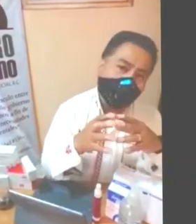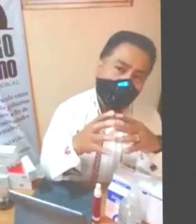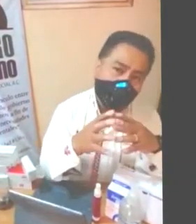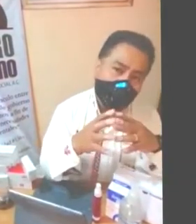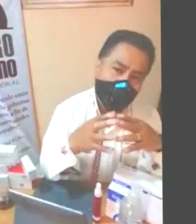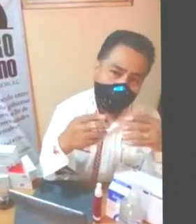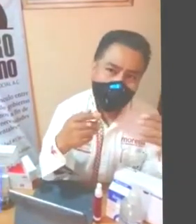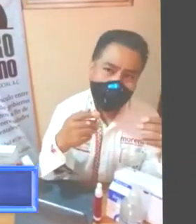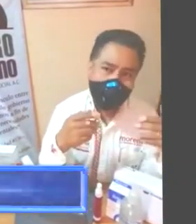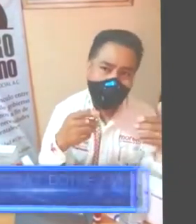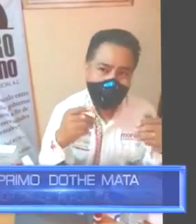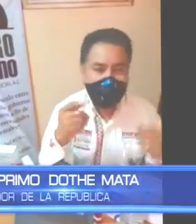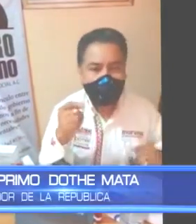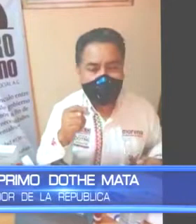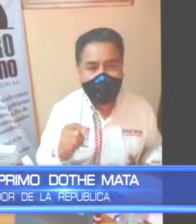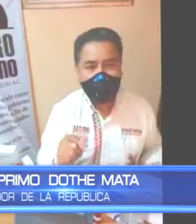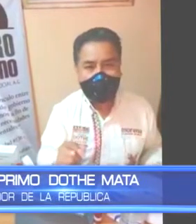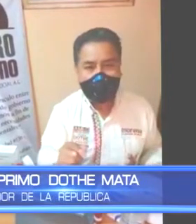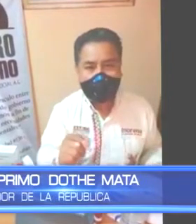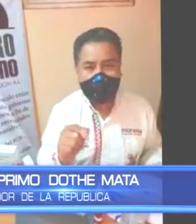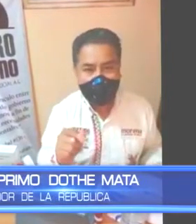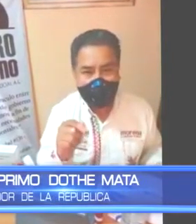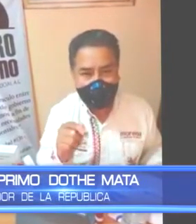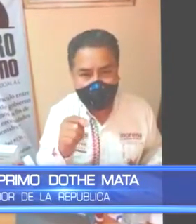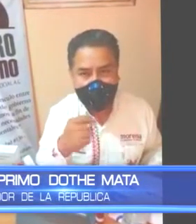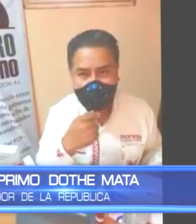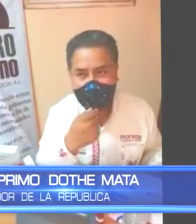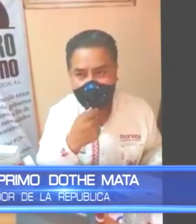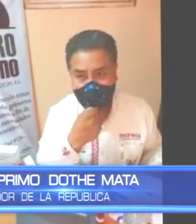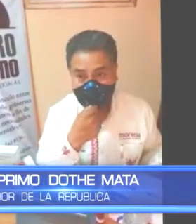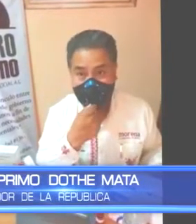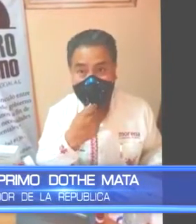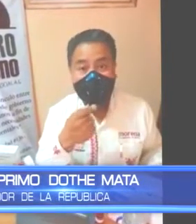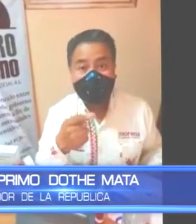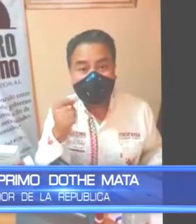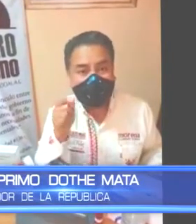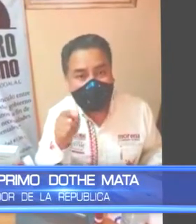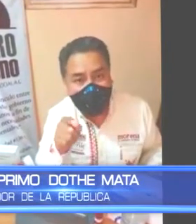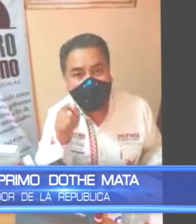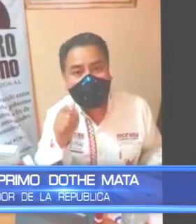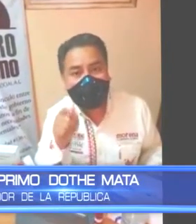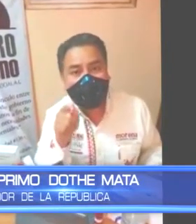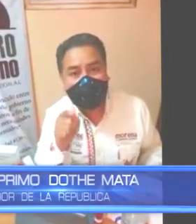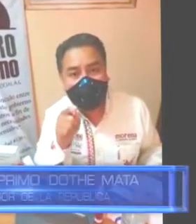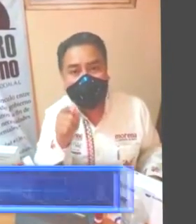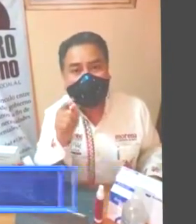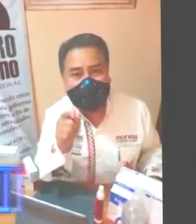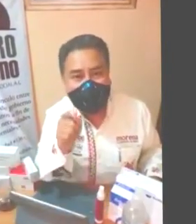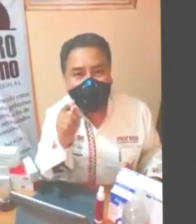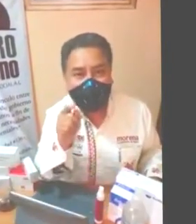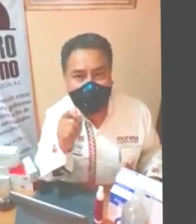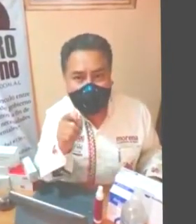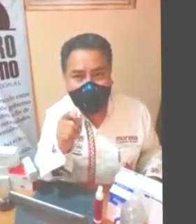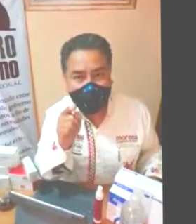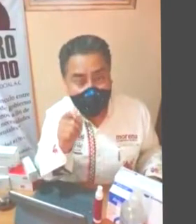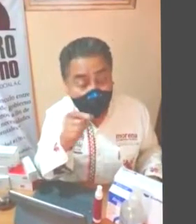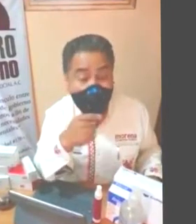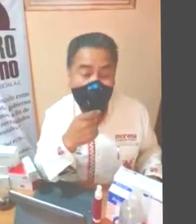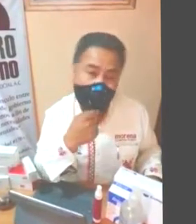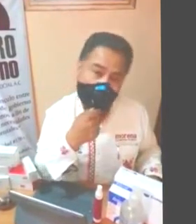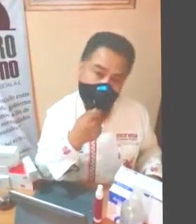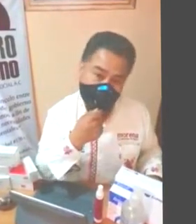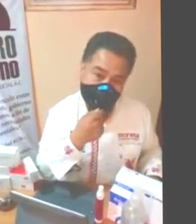la misma forma, su servidor y el senador suplente, Elisa Cervantes, estamos ya destinando el 100% de